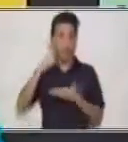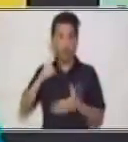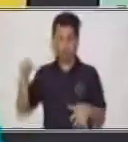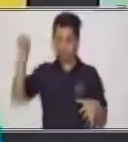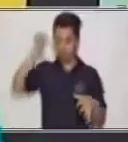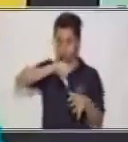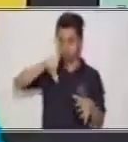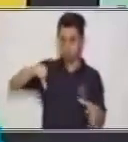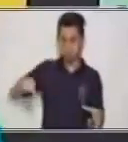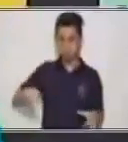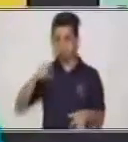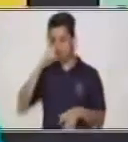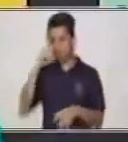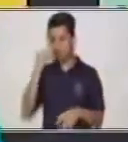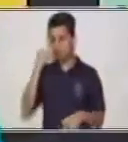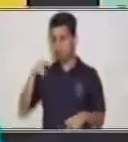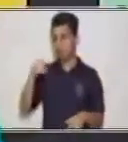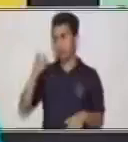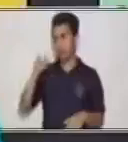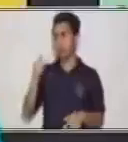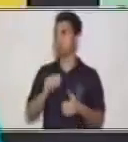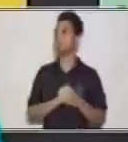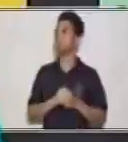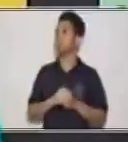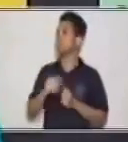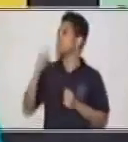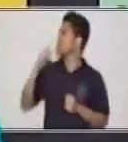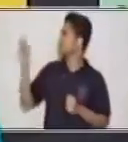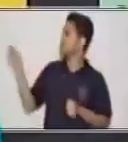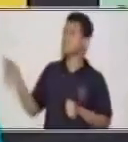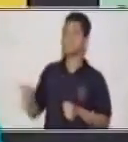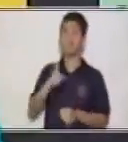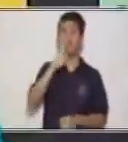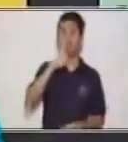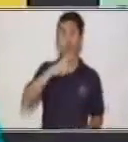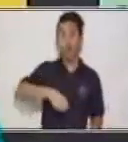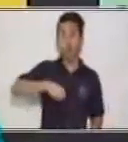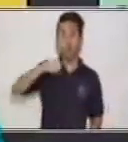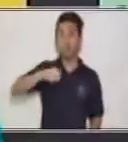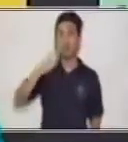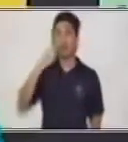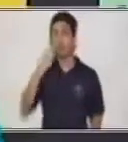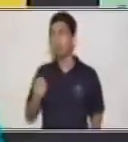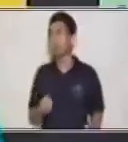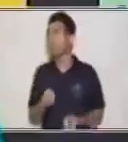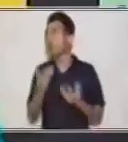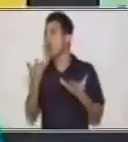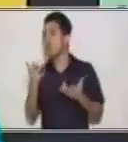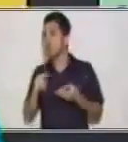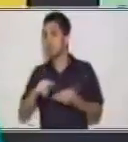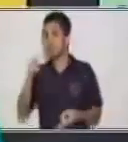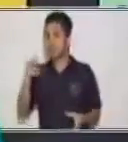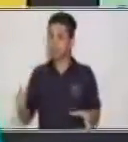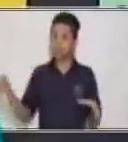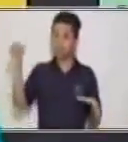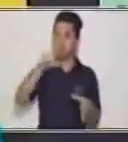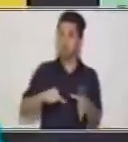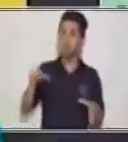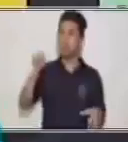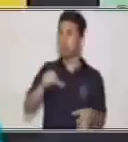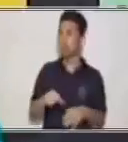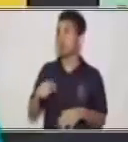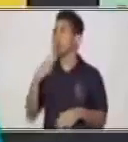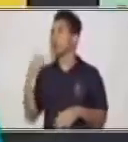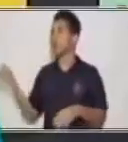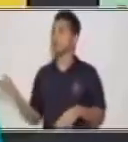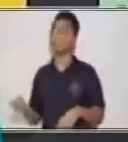En una cubeta podríamos decir hay tantas botellas, pero es lo más fácil, es la medida más